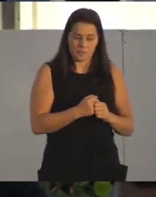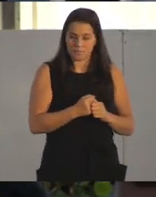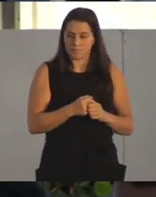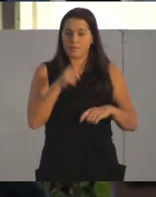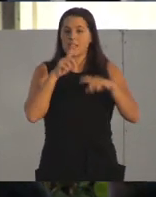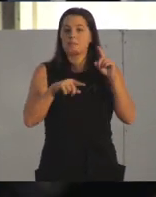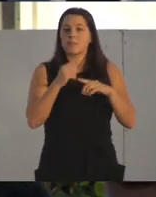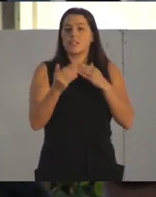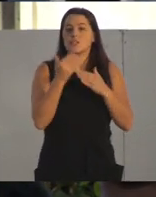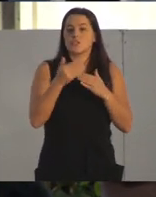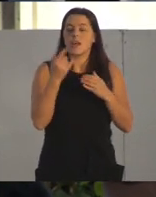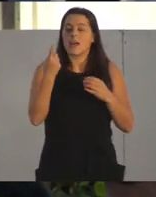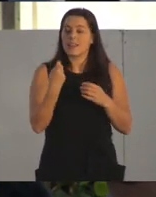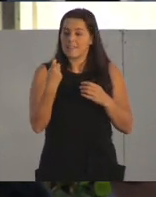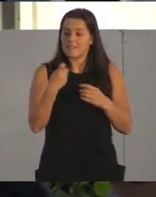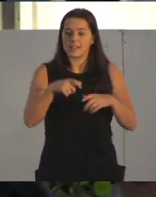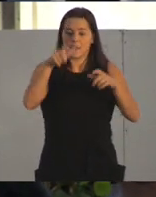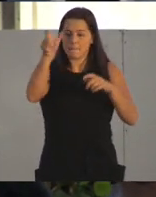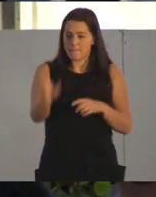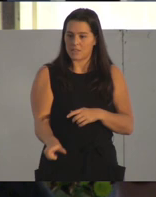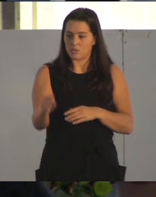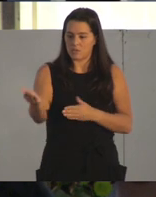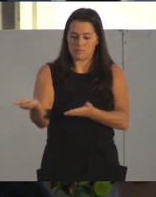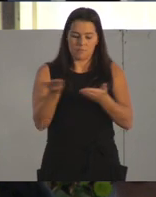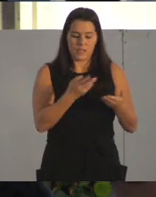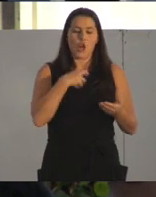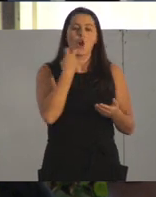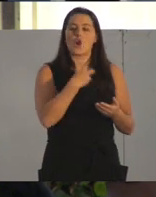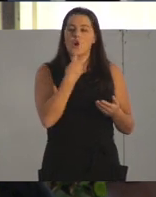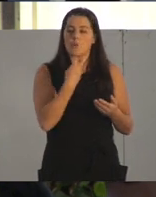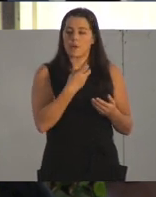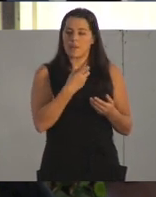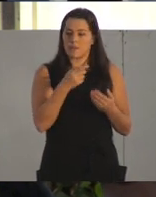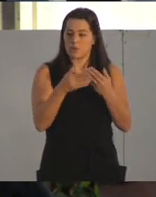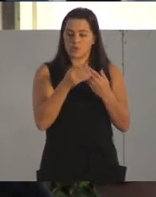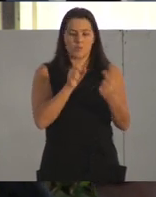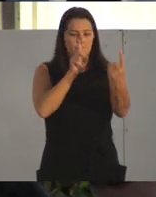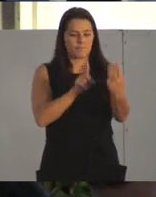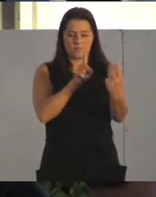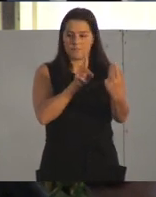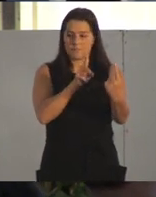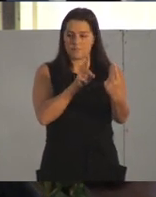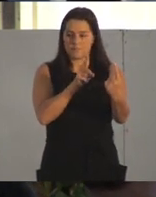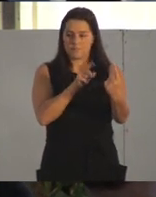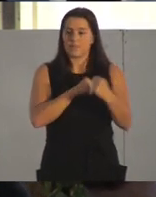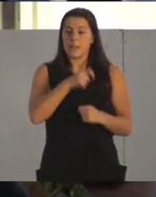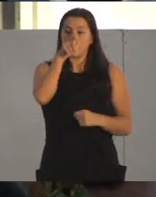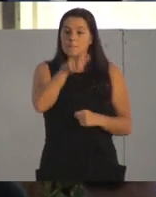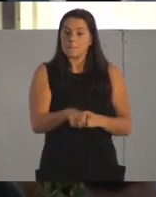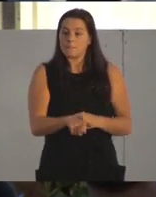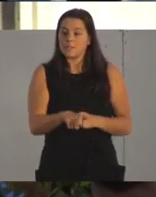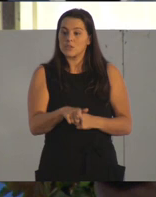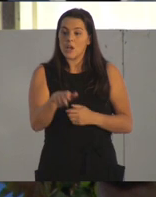sesiones individuales, sesiones que tienen que ser logopédicas, en el que vamos a valorar sus